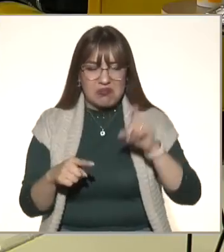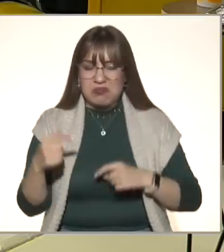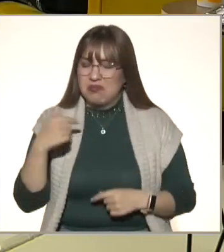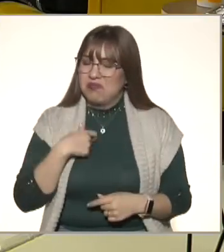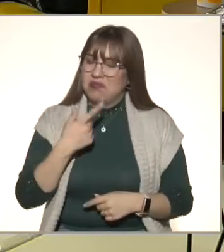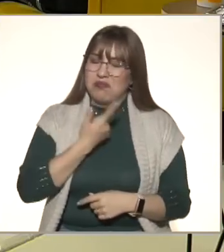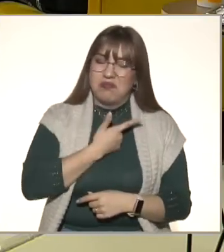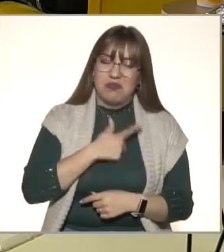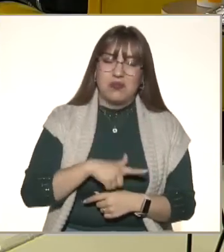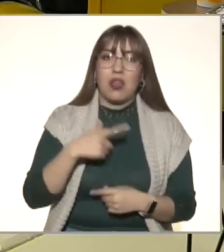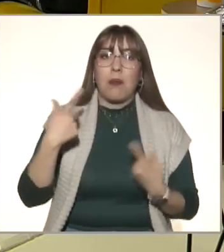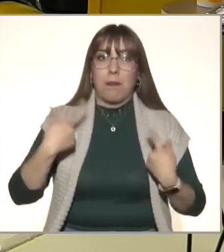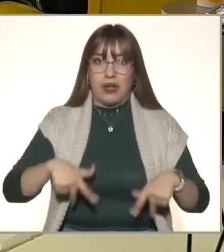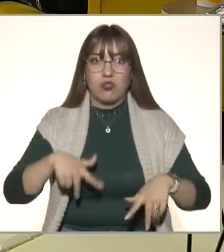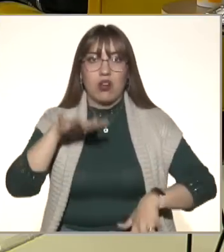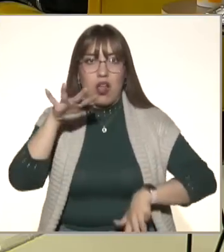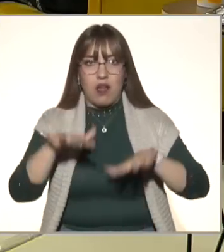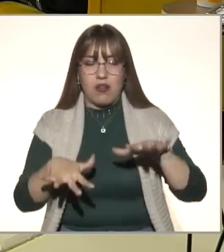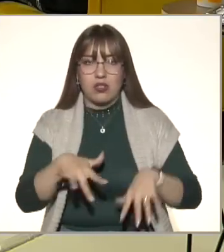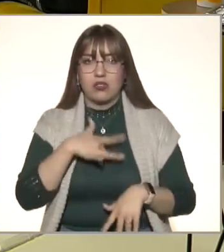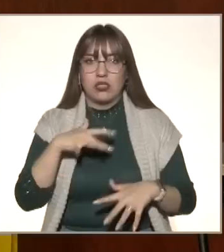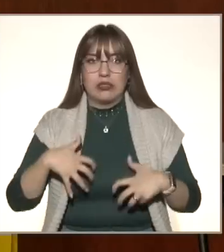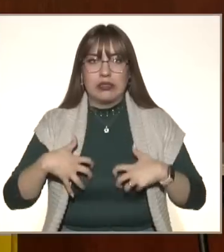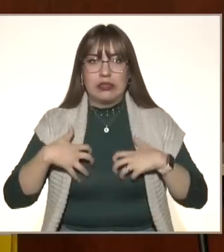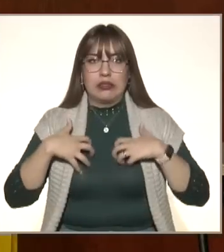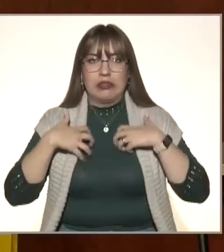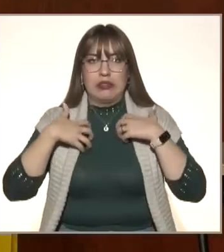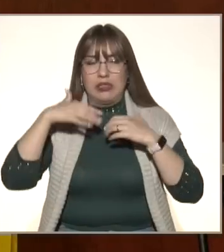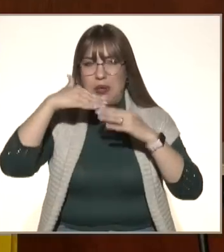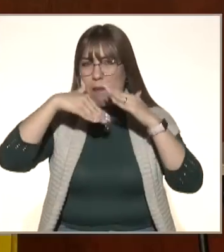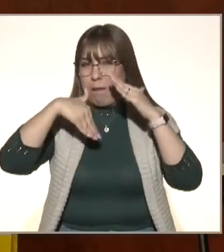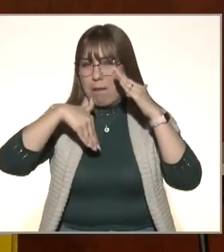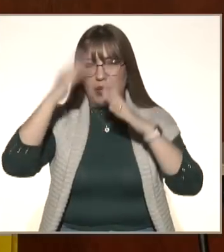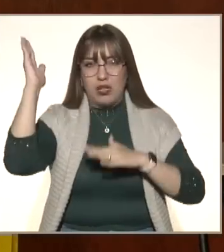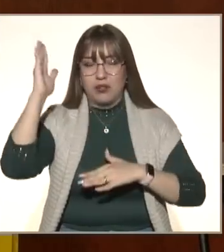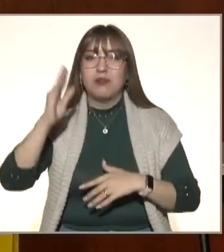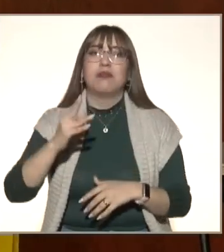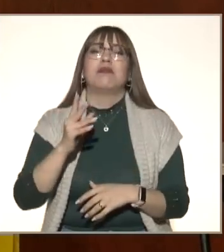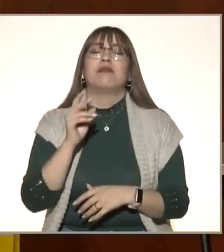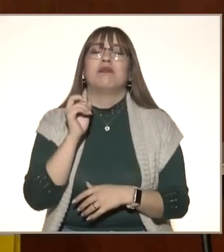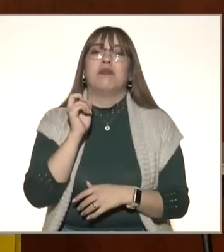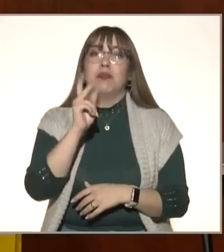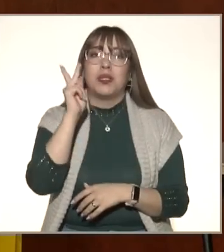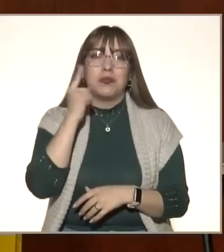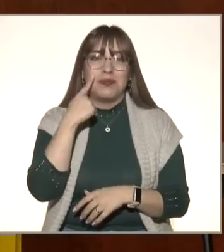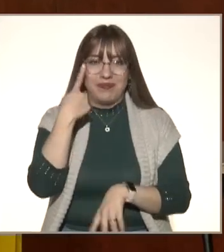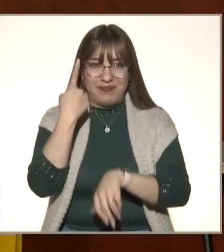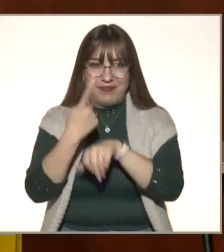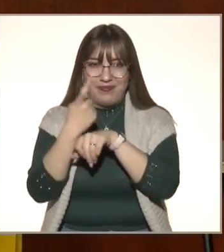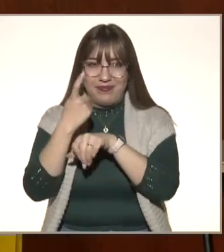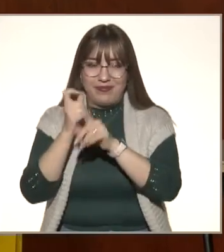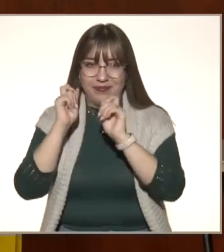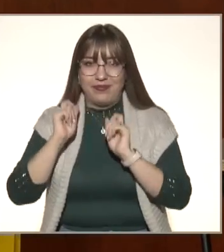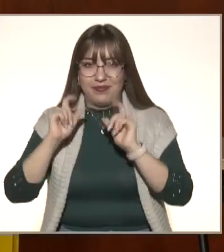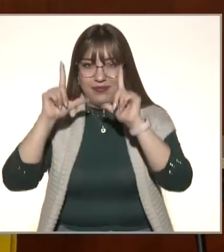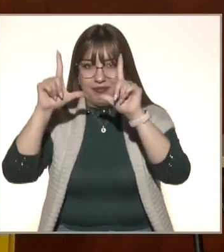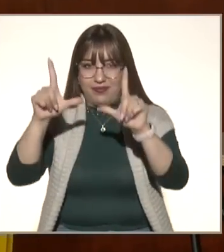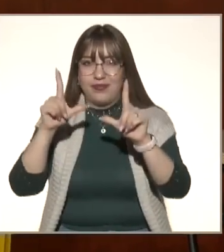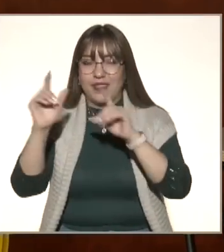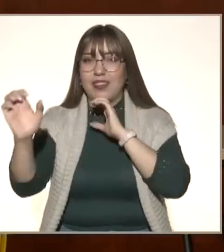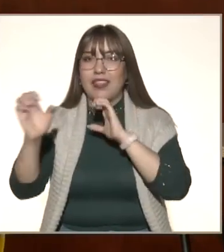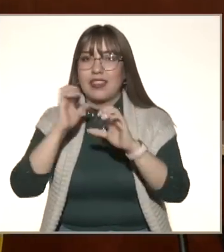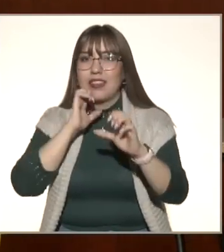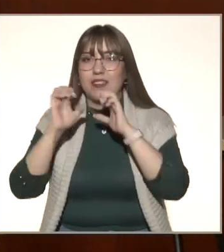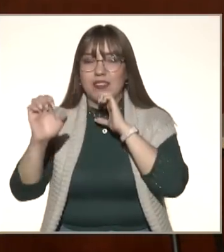ya superadas con este tipo de situaciones. Pero miren, vamos a platicar sobre esto, pero antes vamos a ver esta entrevista que le realizamos al doctor Humberto